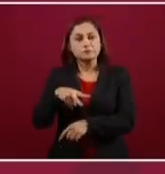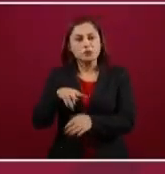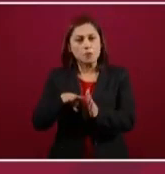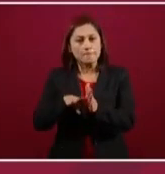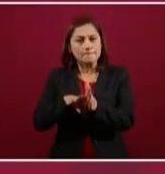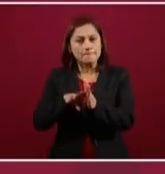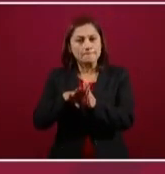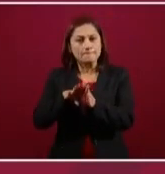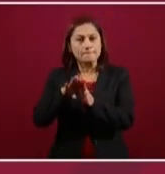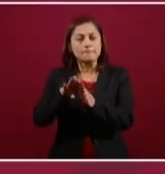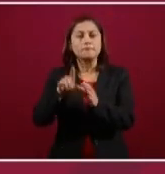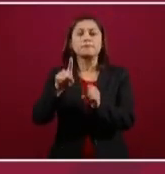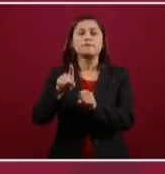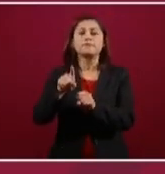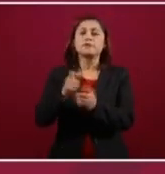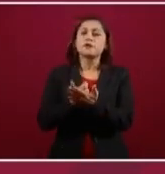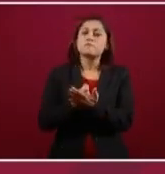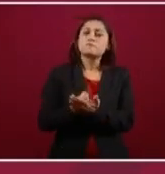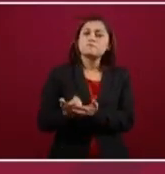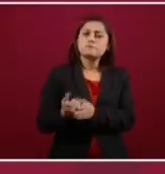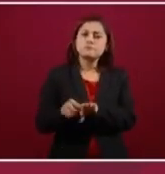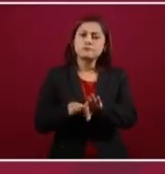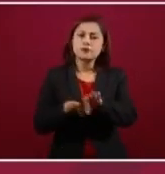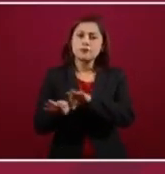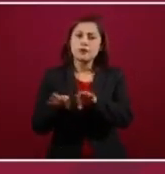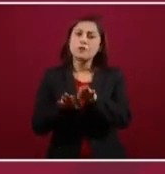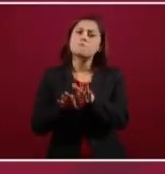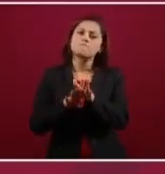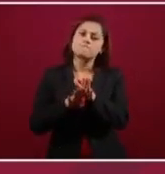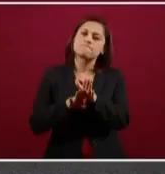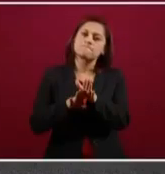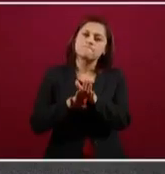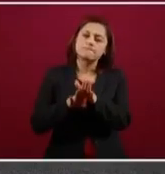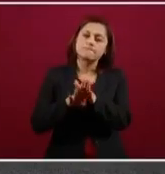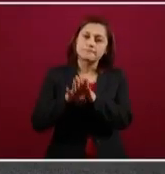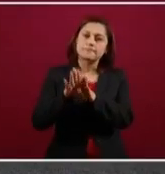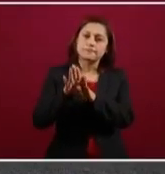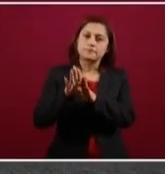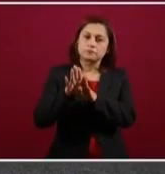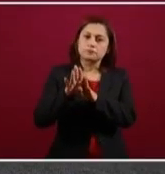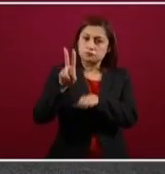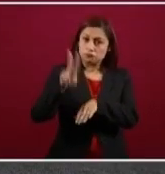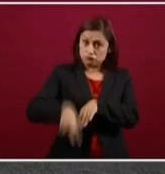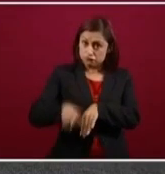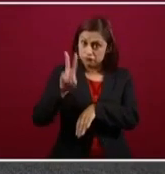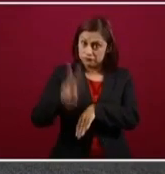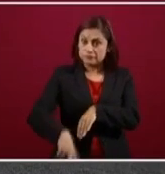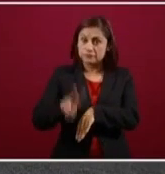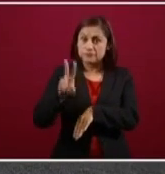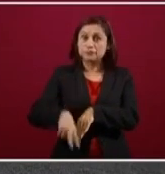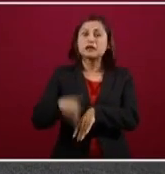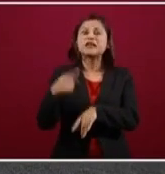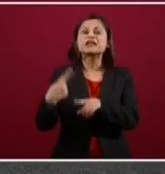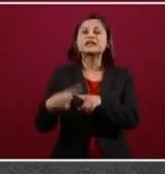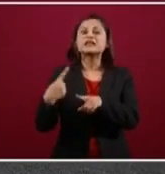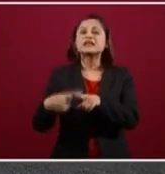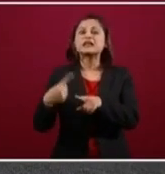incremento de salario en términos reales, esto de acuerdo a los